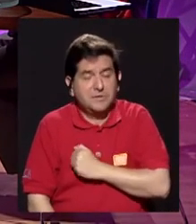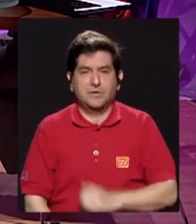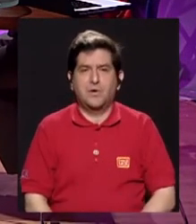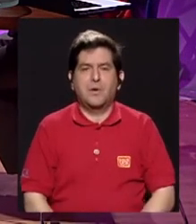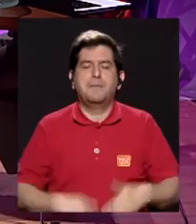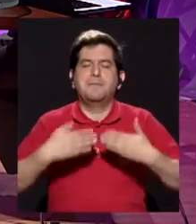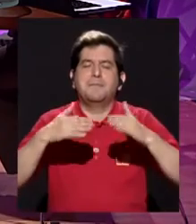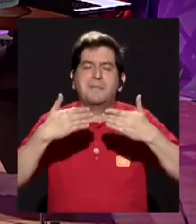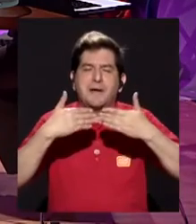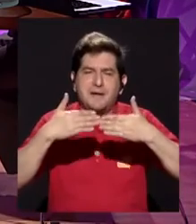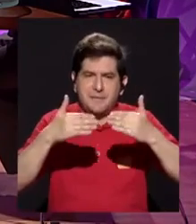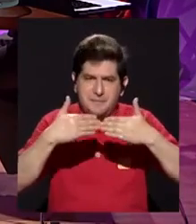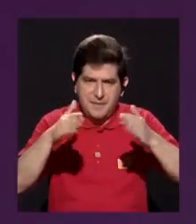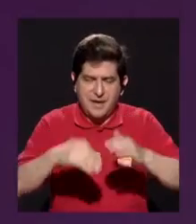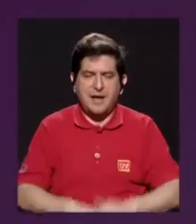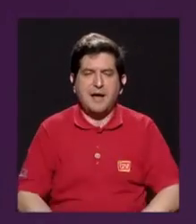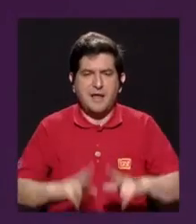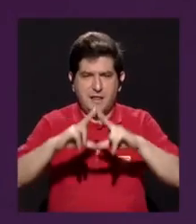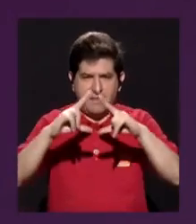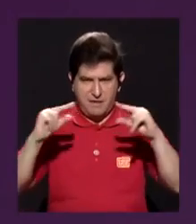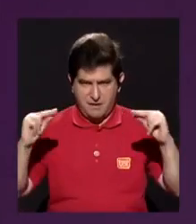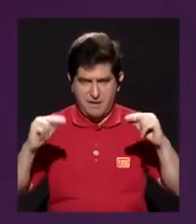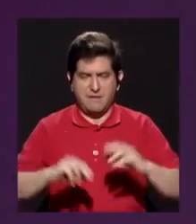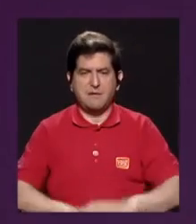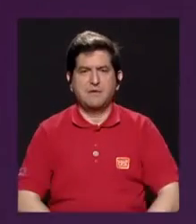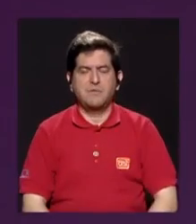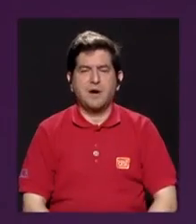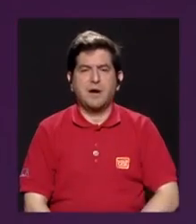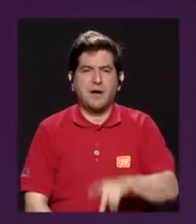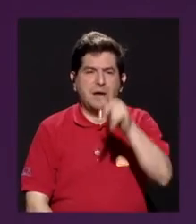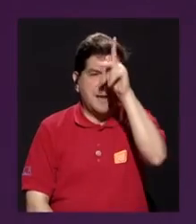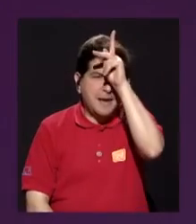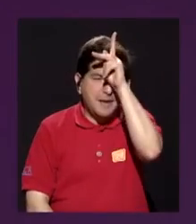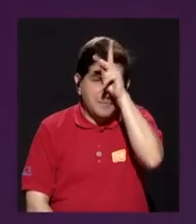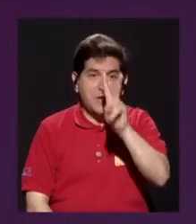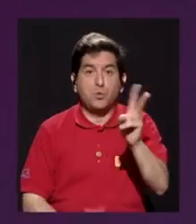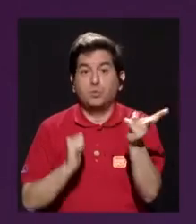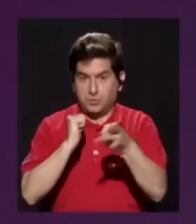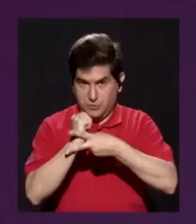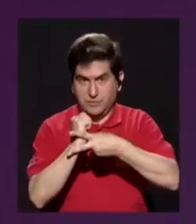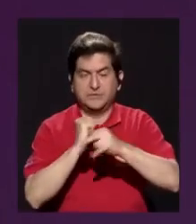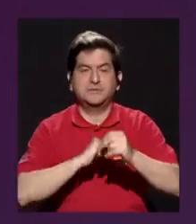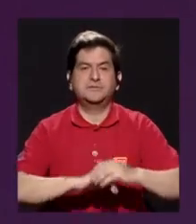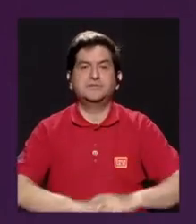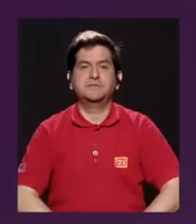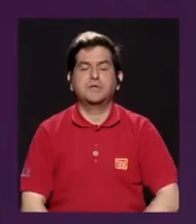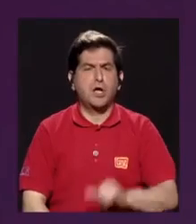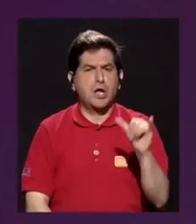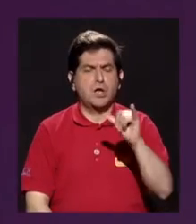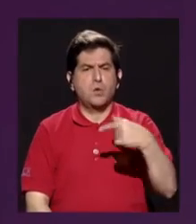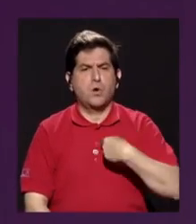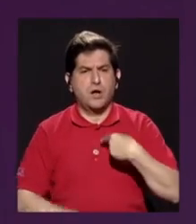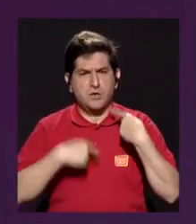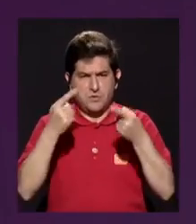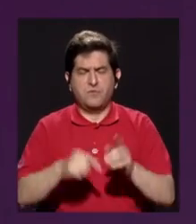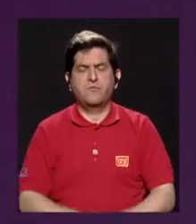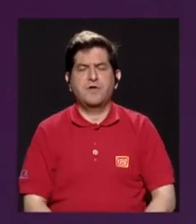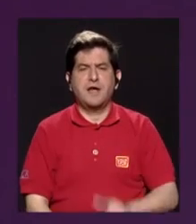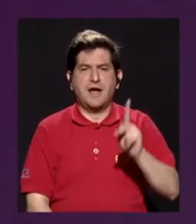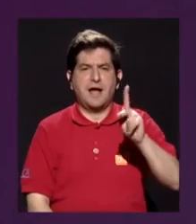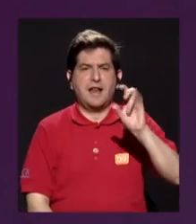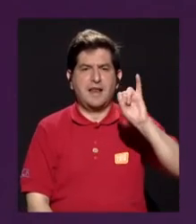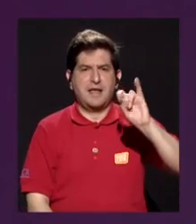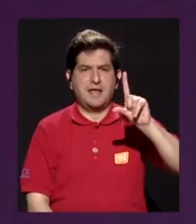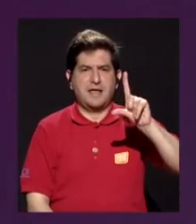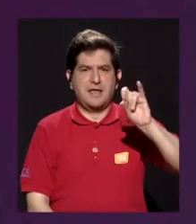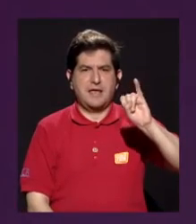en Panamá, en Nicaragua, en Perú un par de oportunidades. También estuve en el Kilimanjaro,